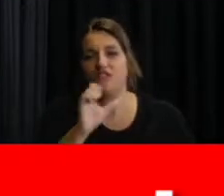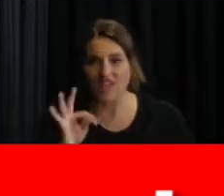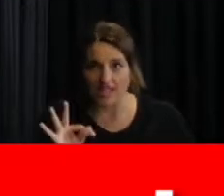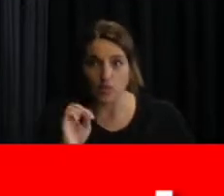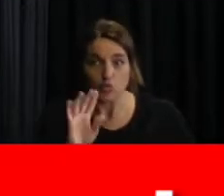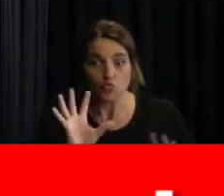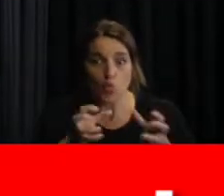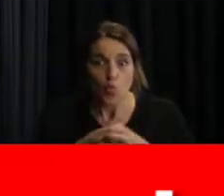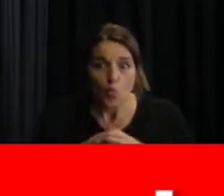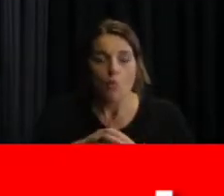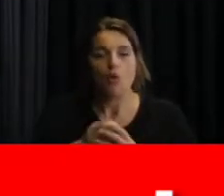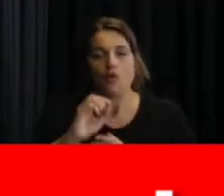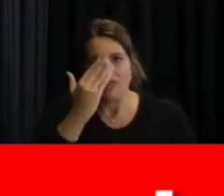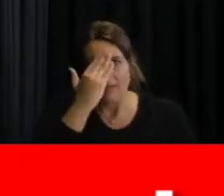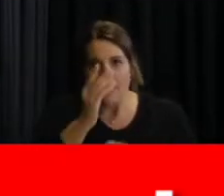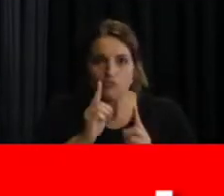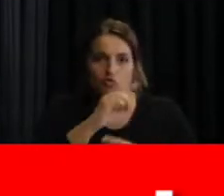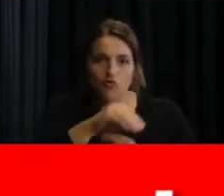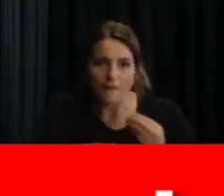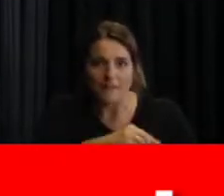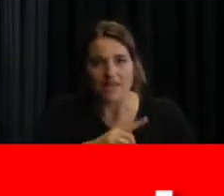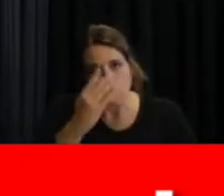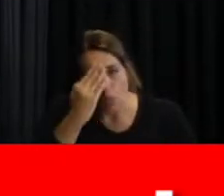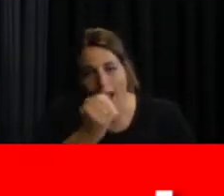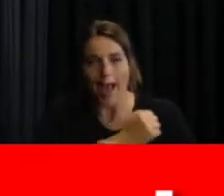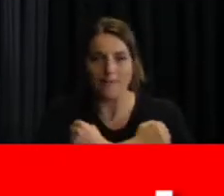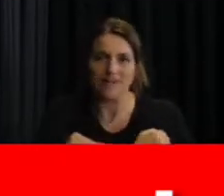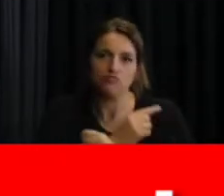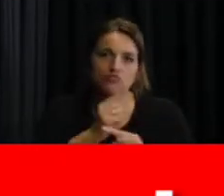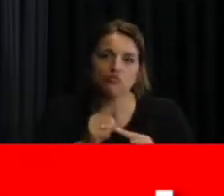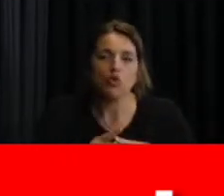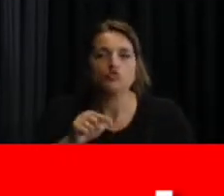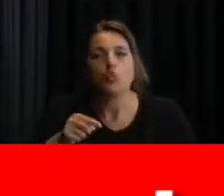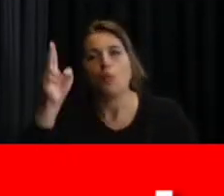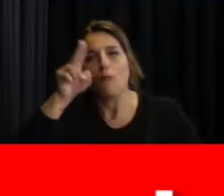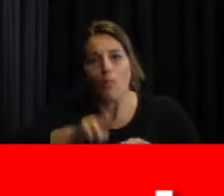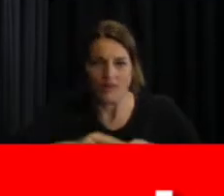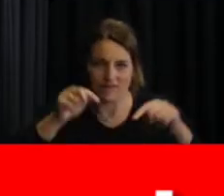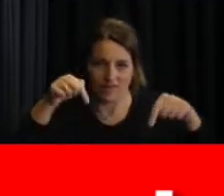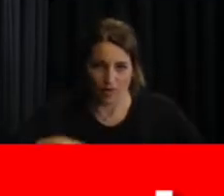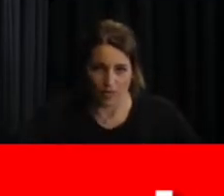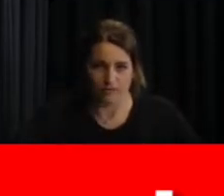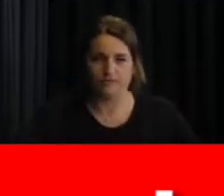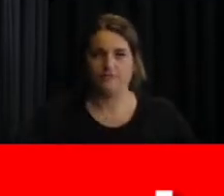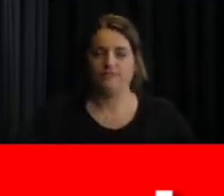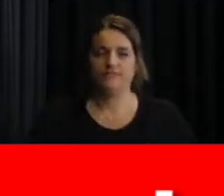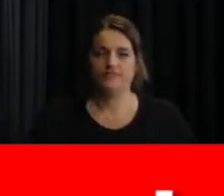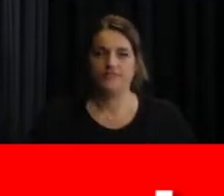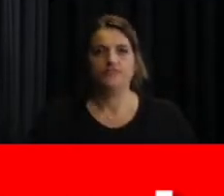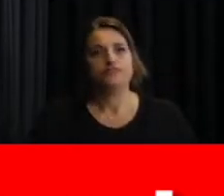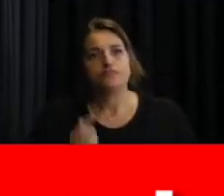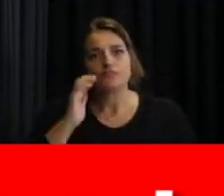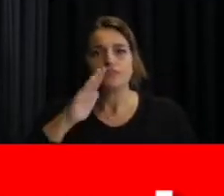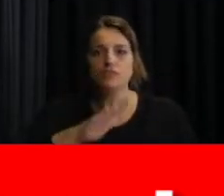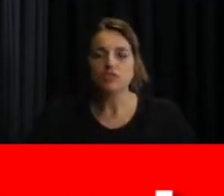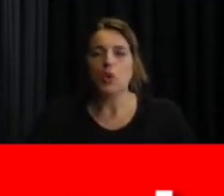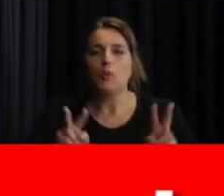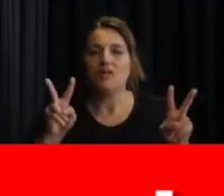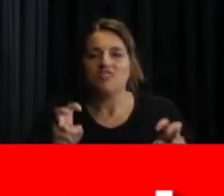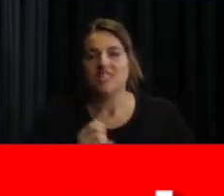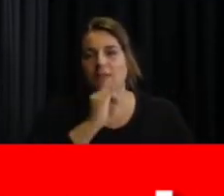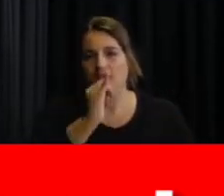presidente de ac cipriani y el ministro de salud pública daniel salinas en esta conferencia se informó que se